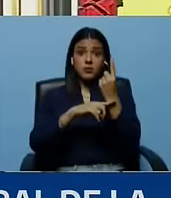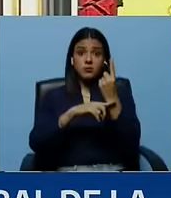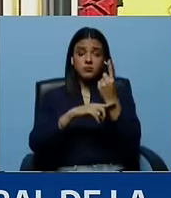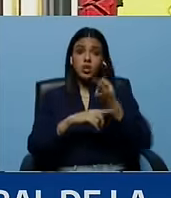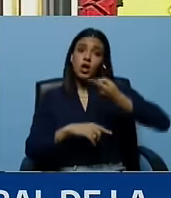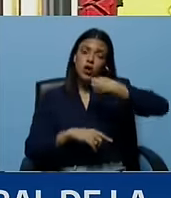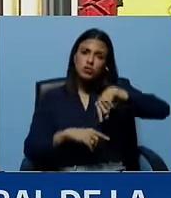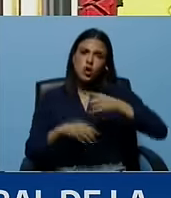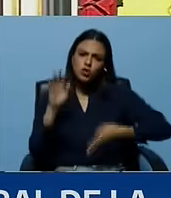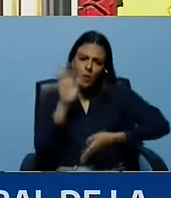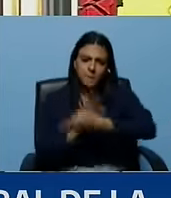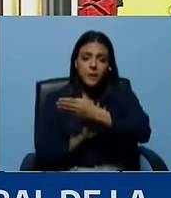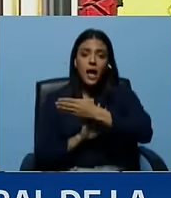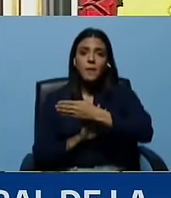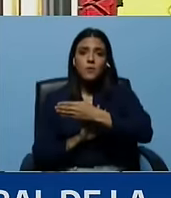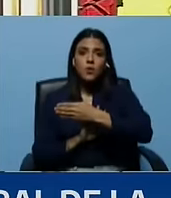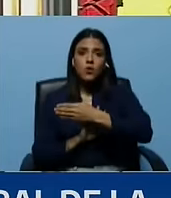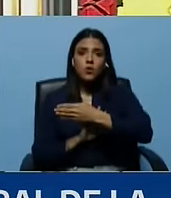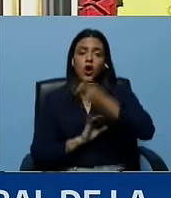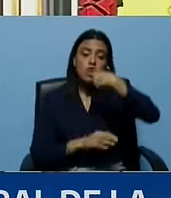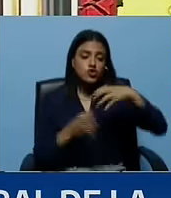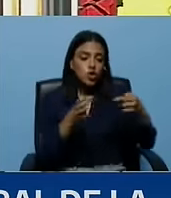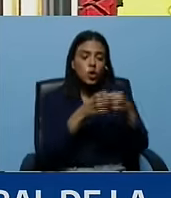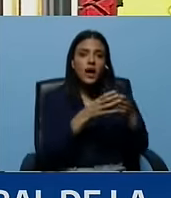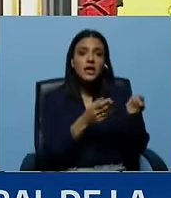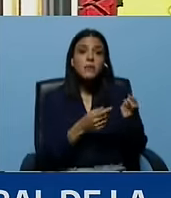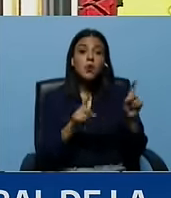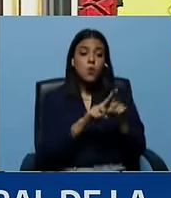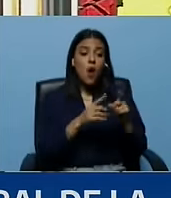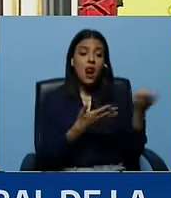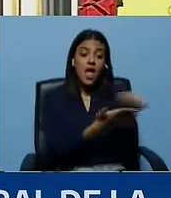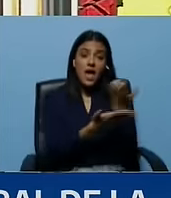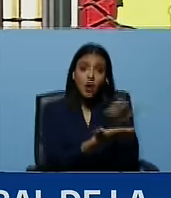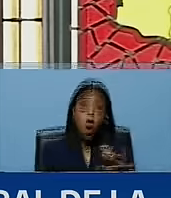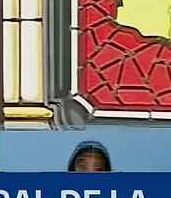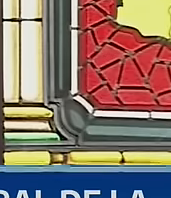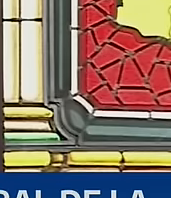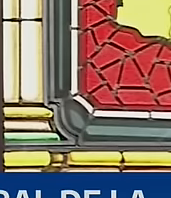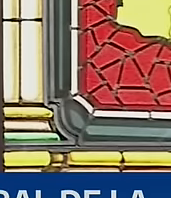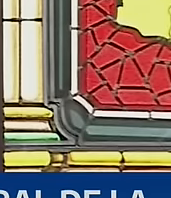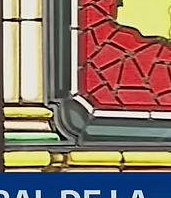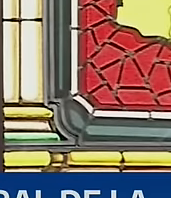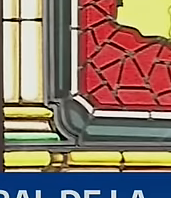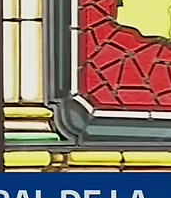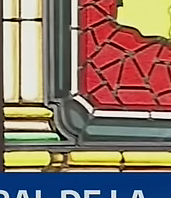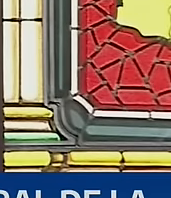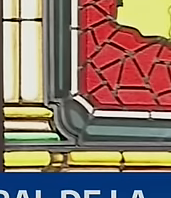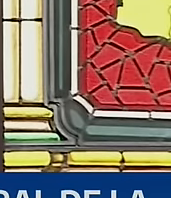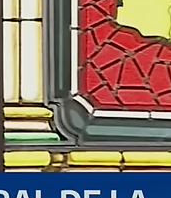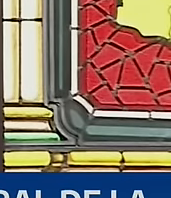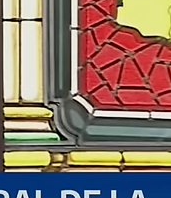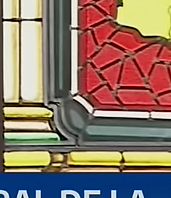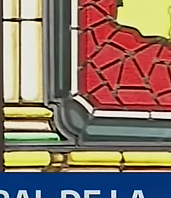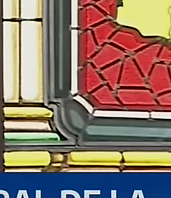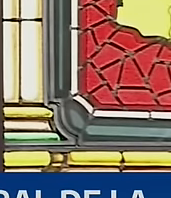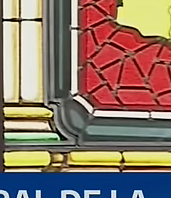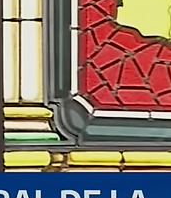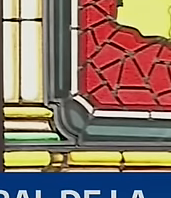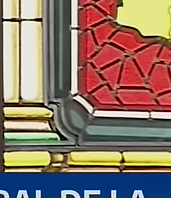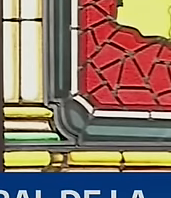vamos en el equipo económico para seguir apuntalando los cambios